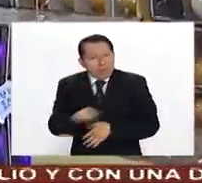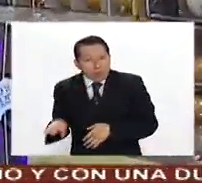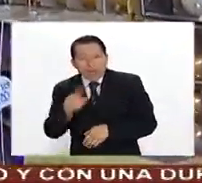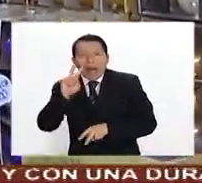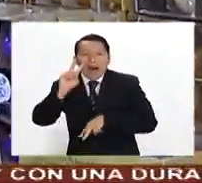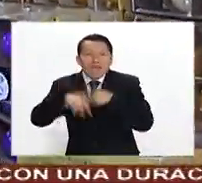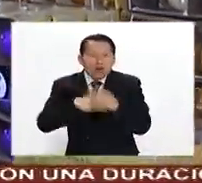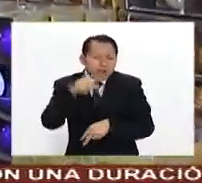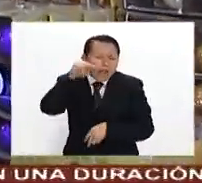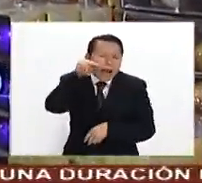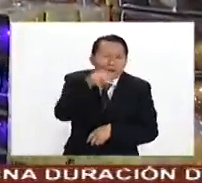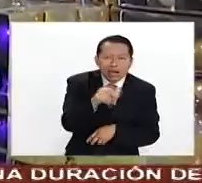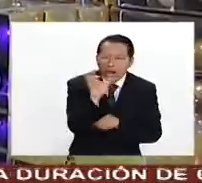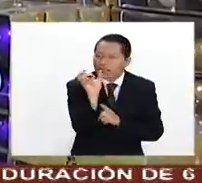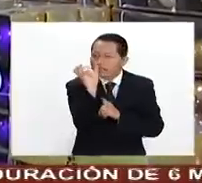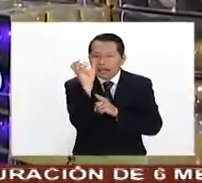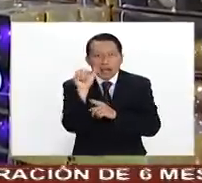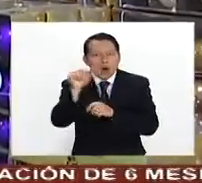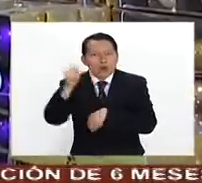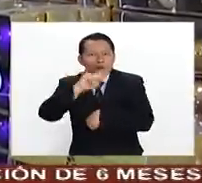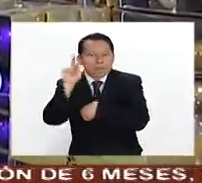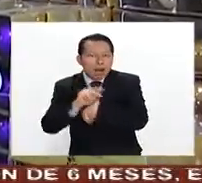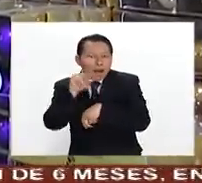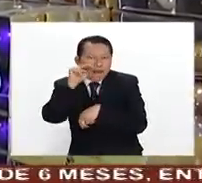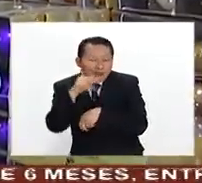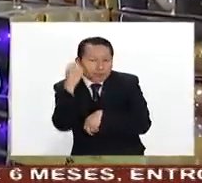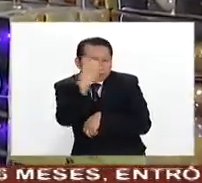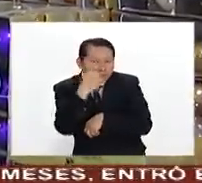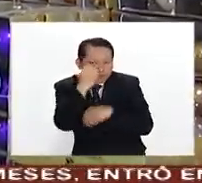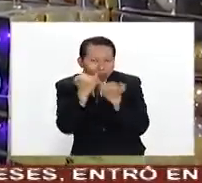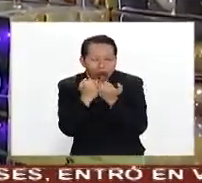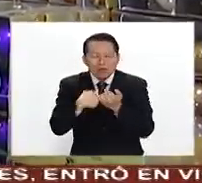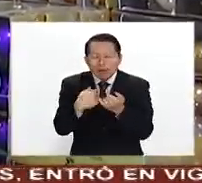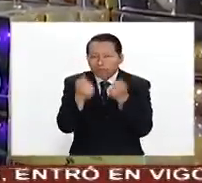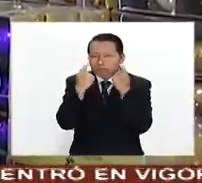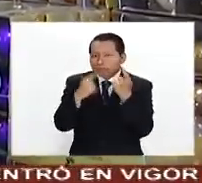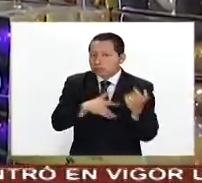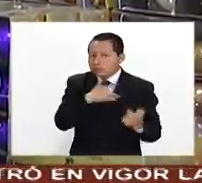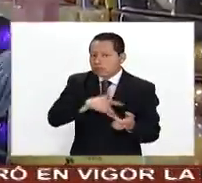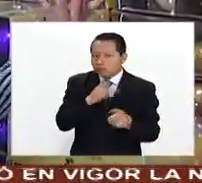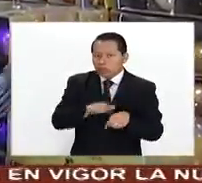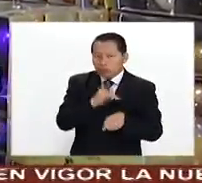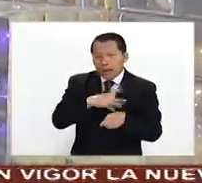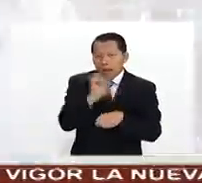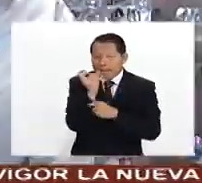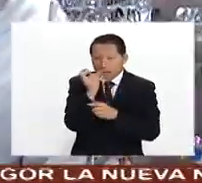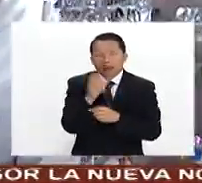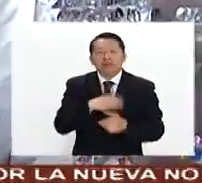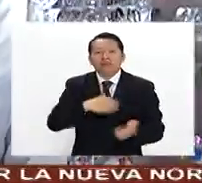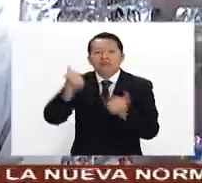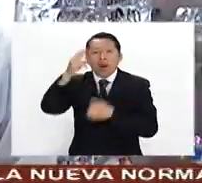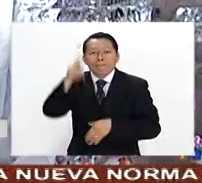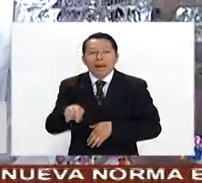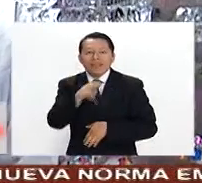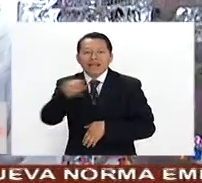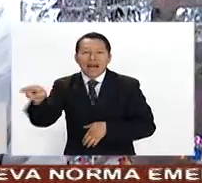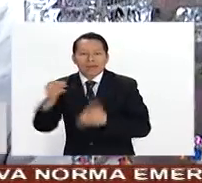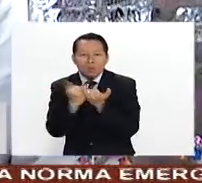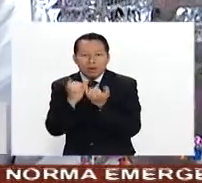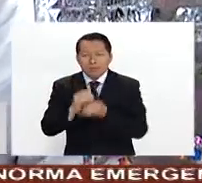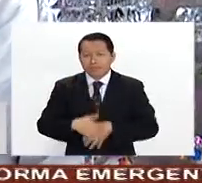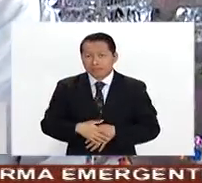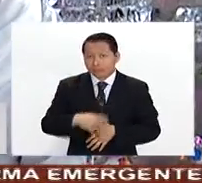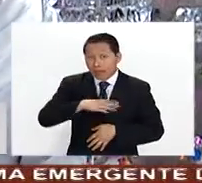tu esfera en otro país, ¿no? Y de hecho me llama más la atención porque algunas de nuestras esferas se han ido al Vaticano. Se hizo a través de un